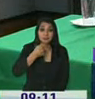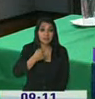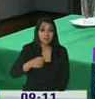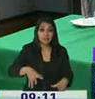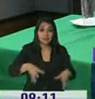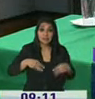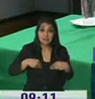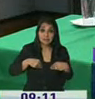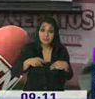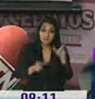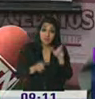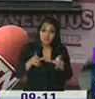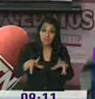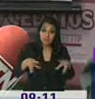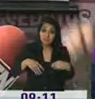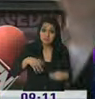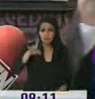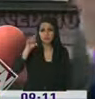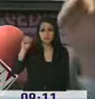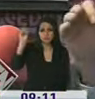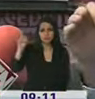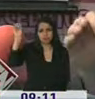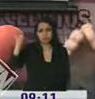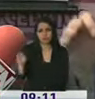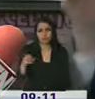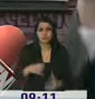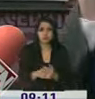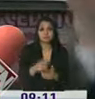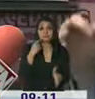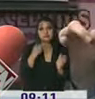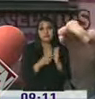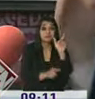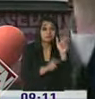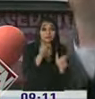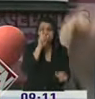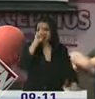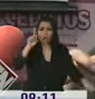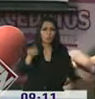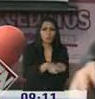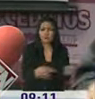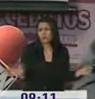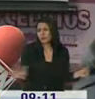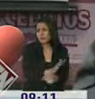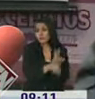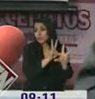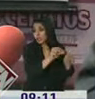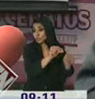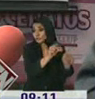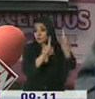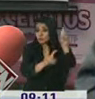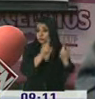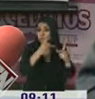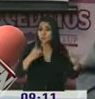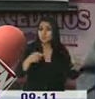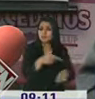el 80%. Los que desaprueban en forma terminante, directa, son